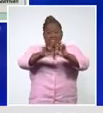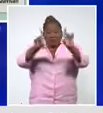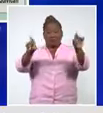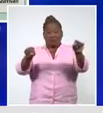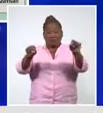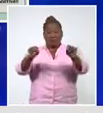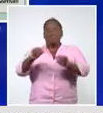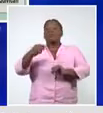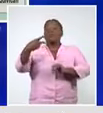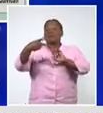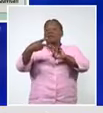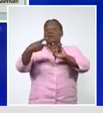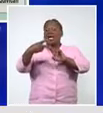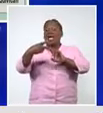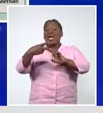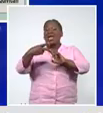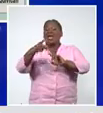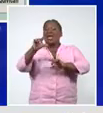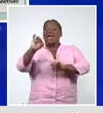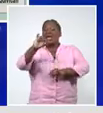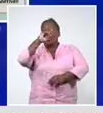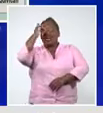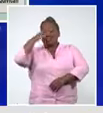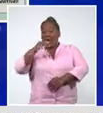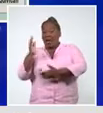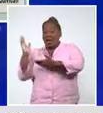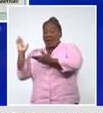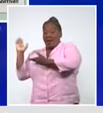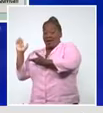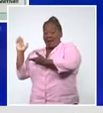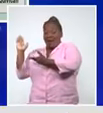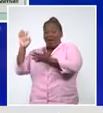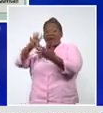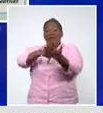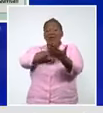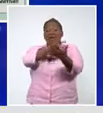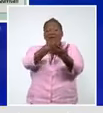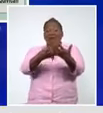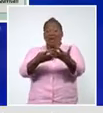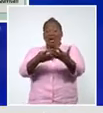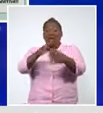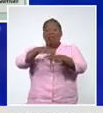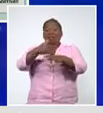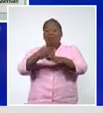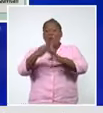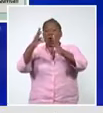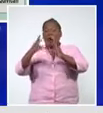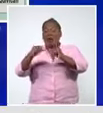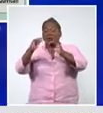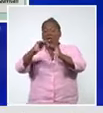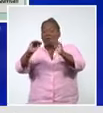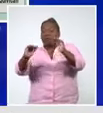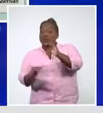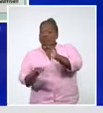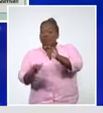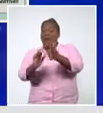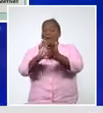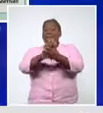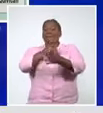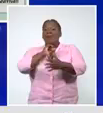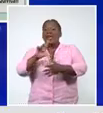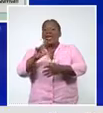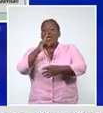Lisa, como se puede ver ahí. Ya después en una cantidad inferior, pero todavía alto, Melena del Sur